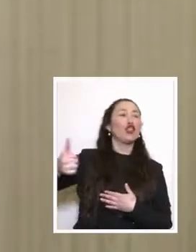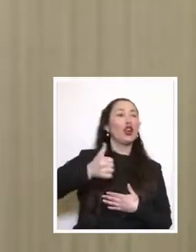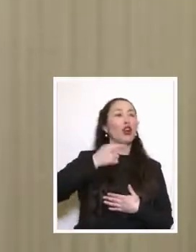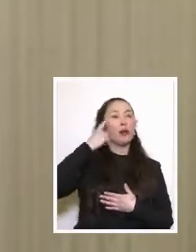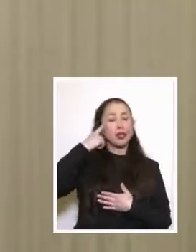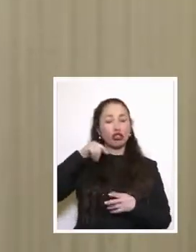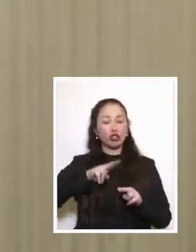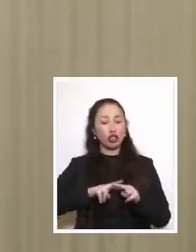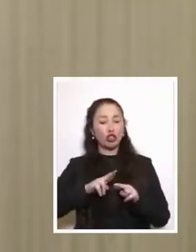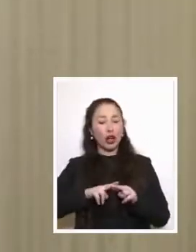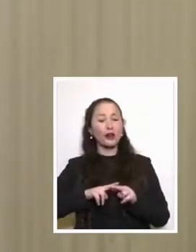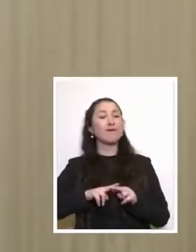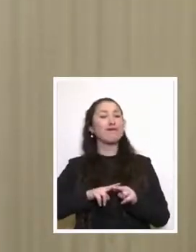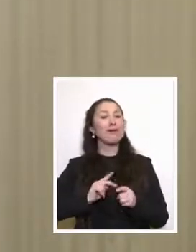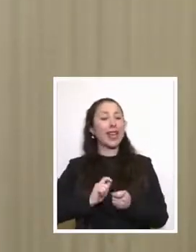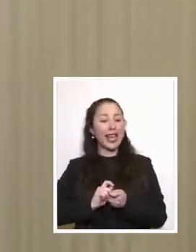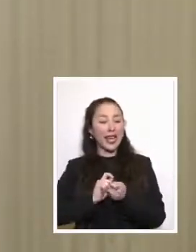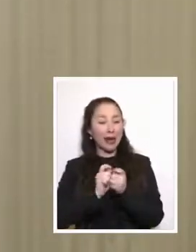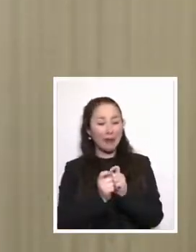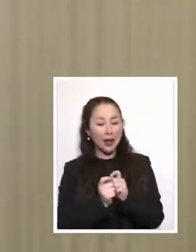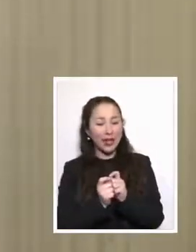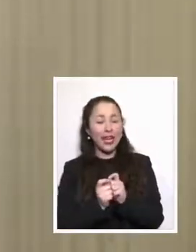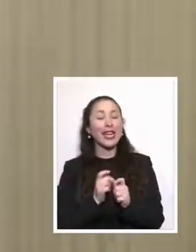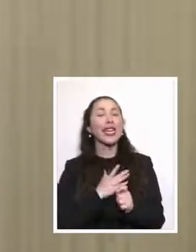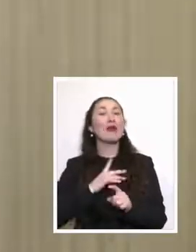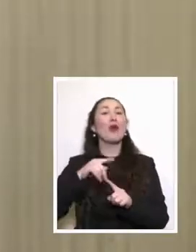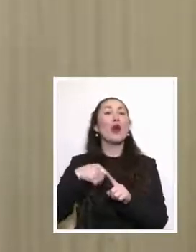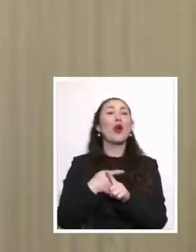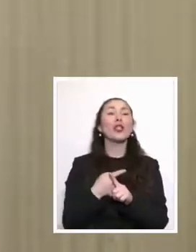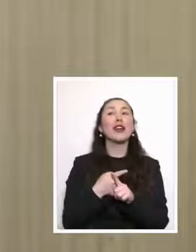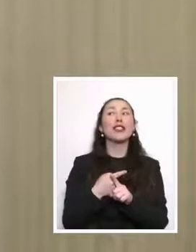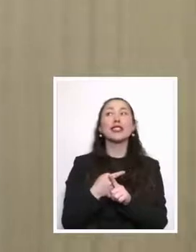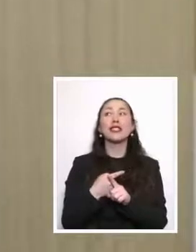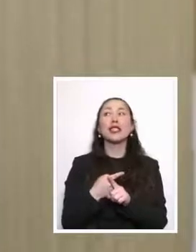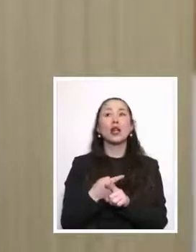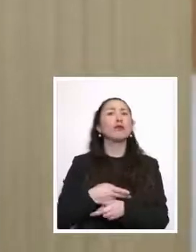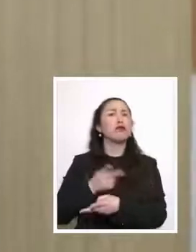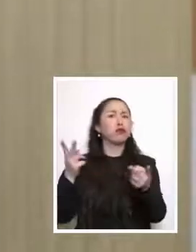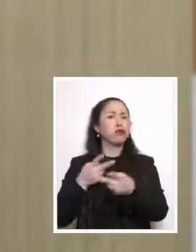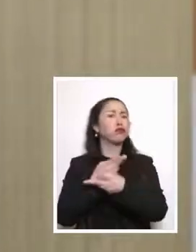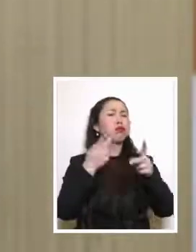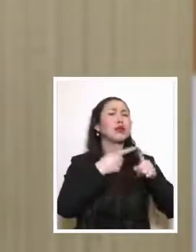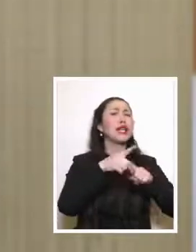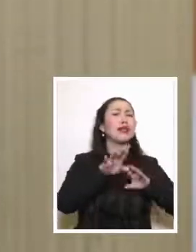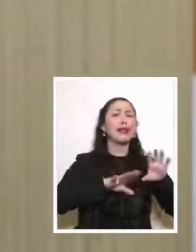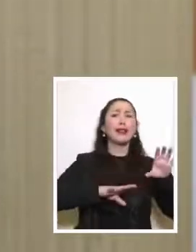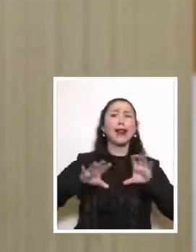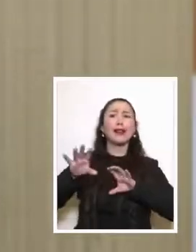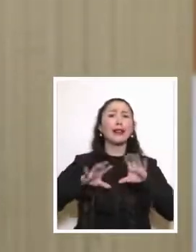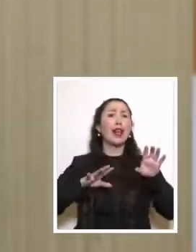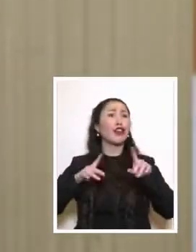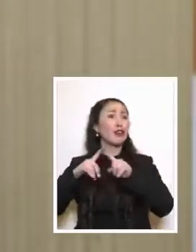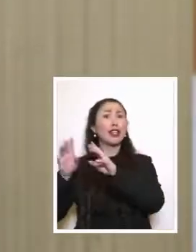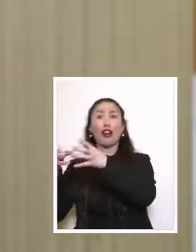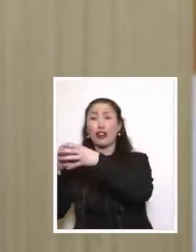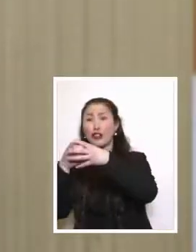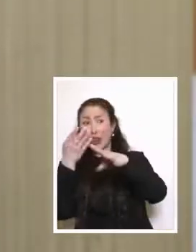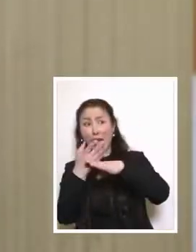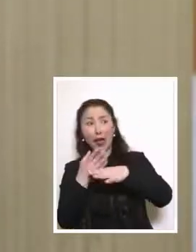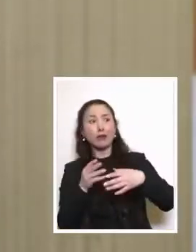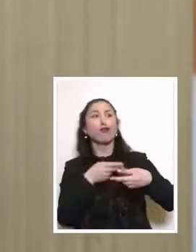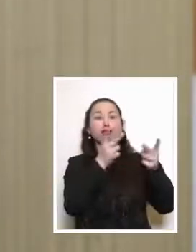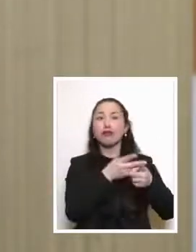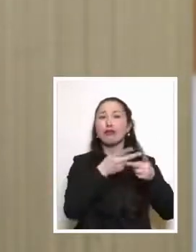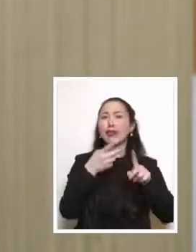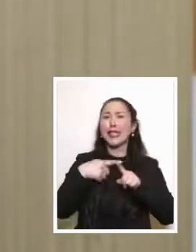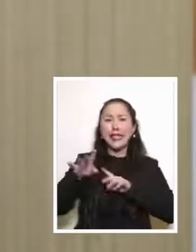nuestras acciones, y queremos preanunciar que estaremos lanzando una serie de actividades con muchas de las organizaciones que están aquí